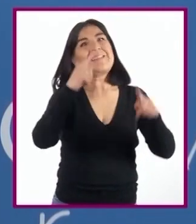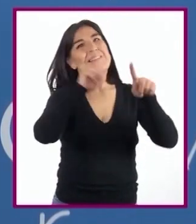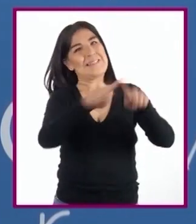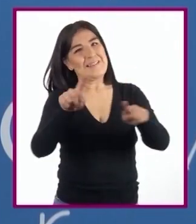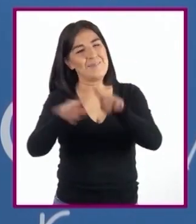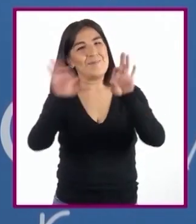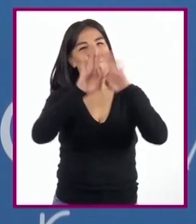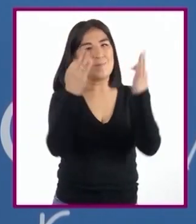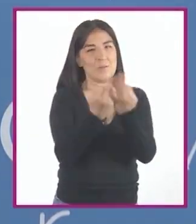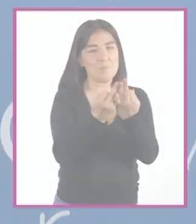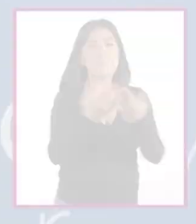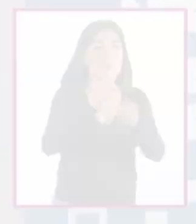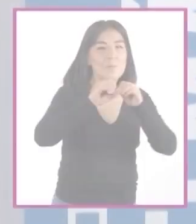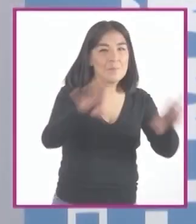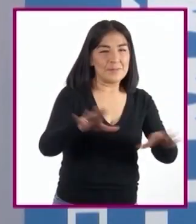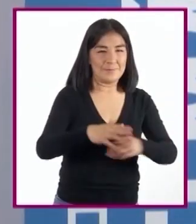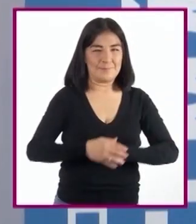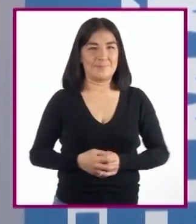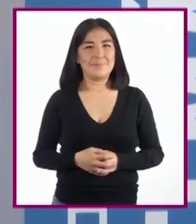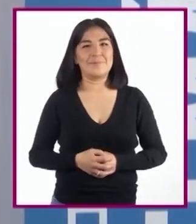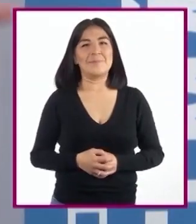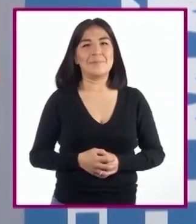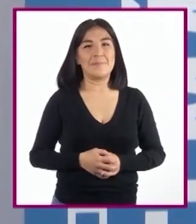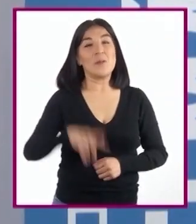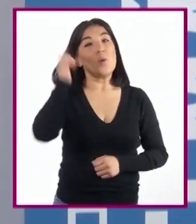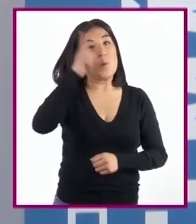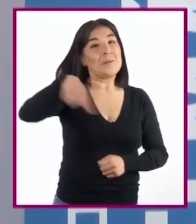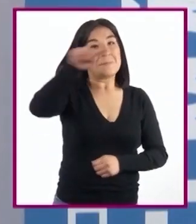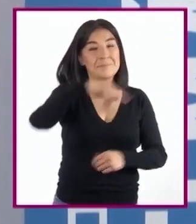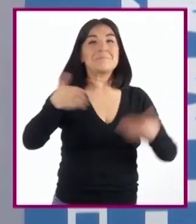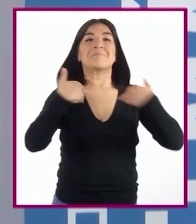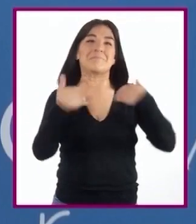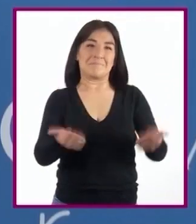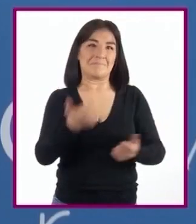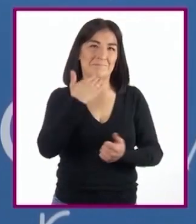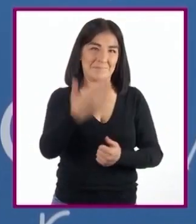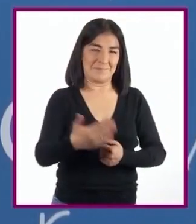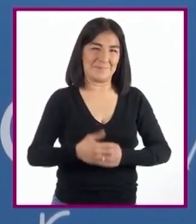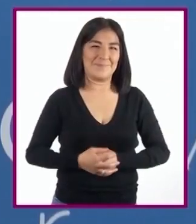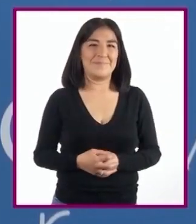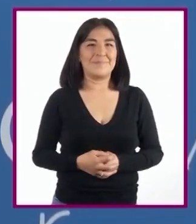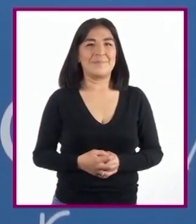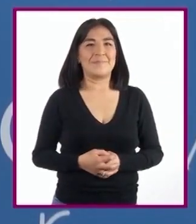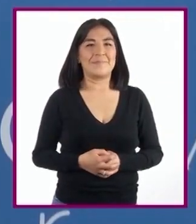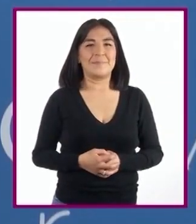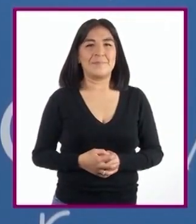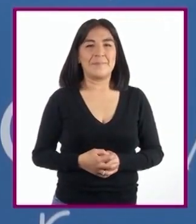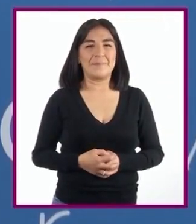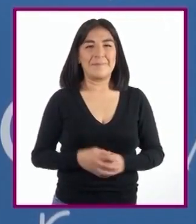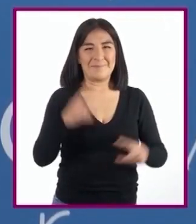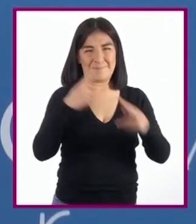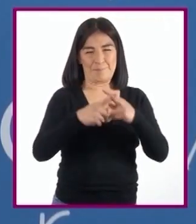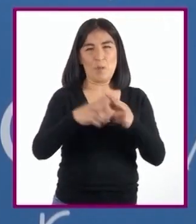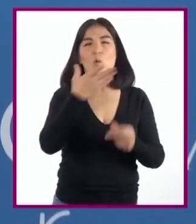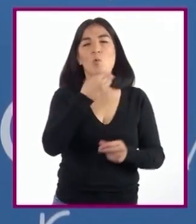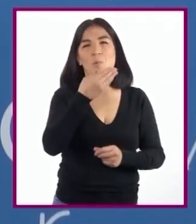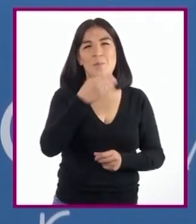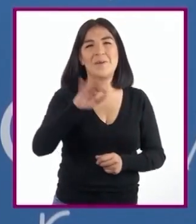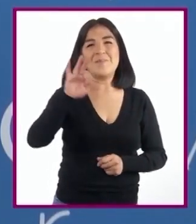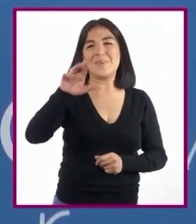diferente, representan lo mismo. Espero les haya quedado claro. El matemático